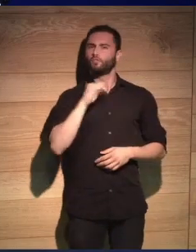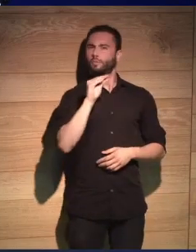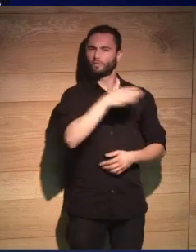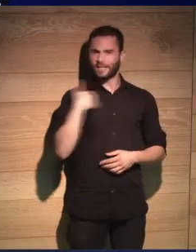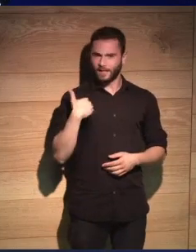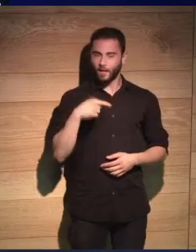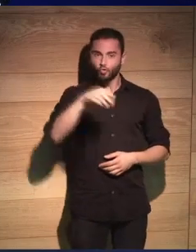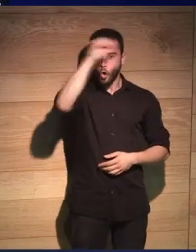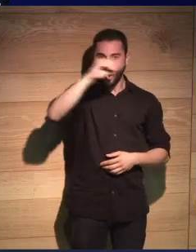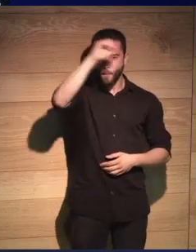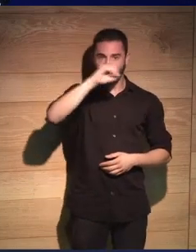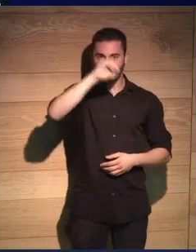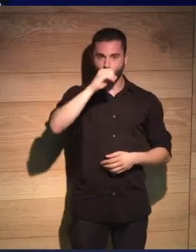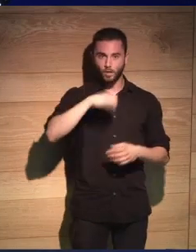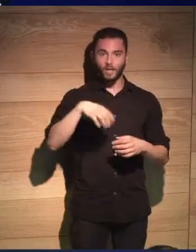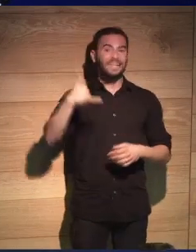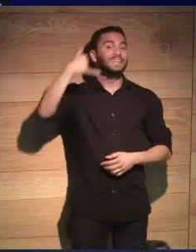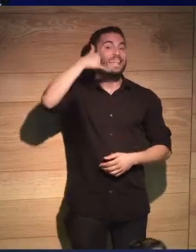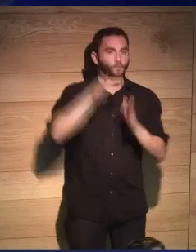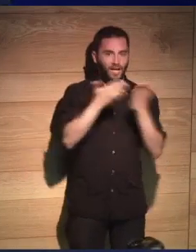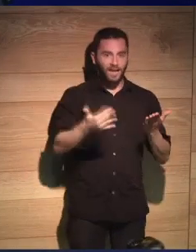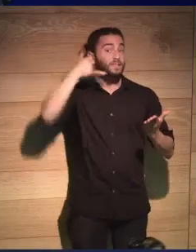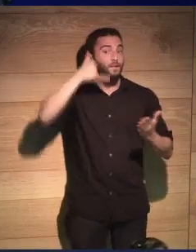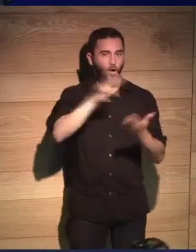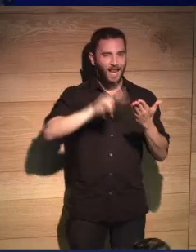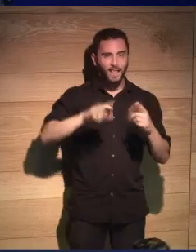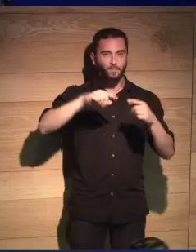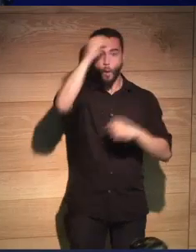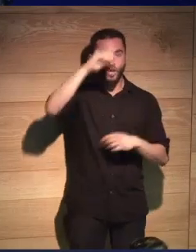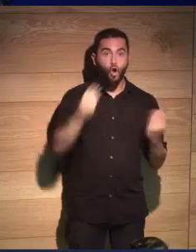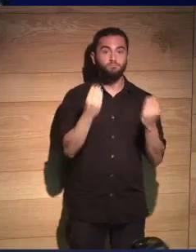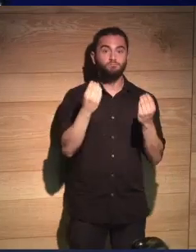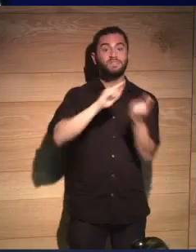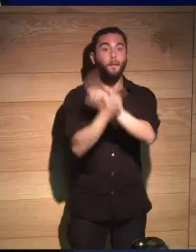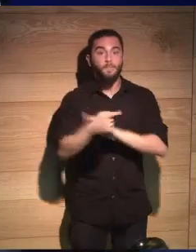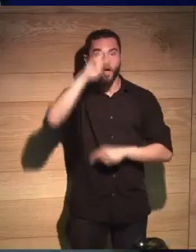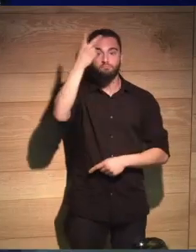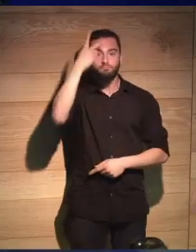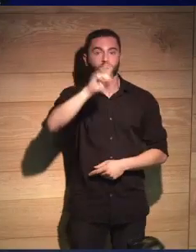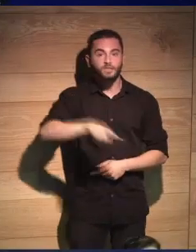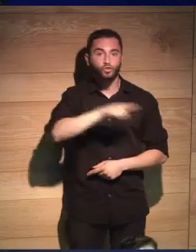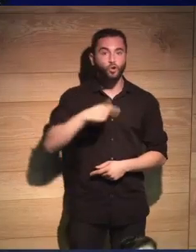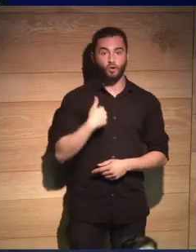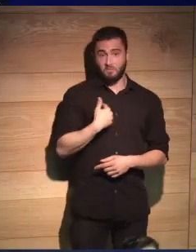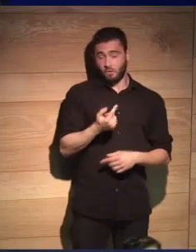opinión después de haber leído Telefónica? Sobre Ilsa, quiero decir. Bueno, por contar brevemente, porque yo creo que vosotros habéis